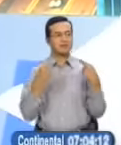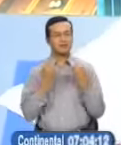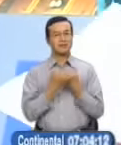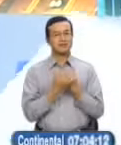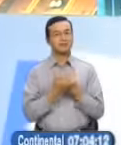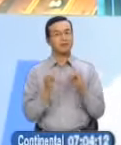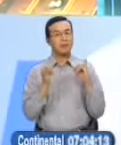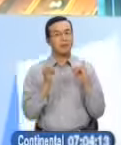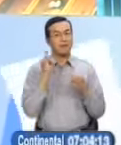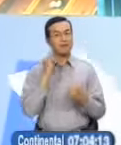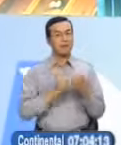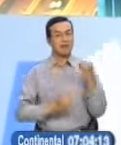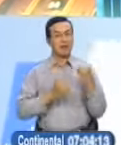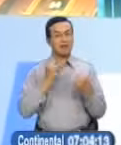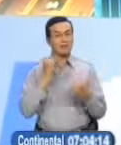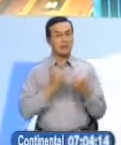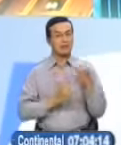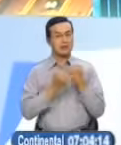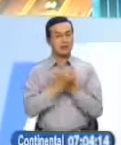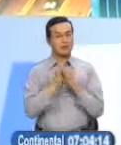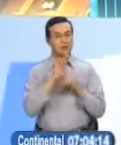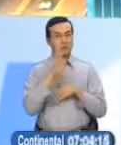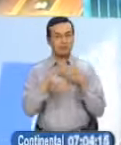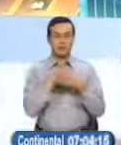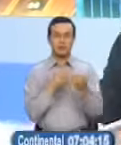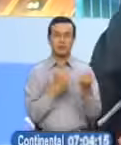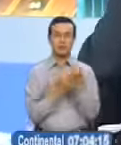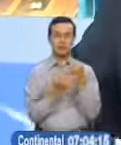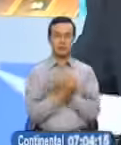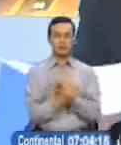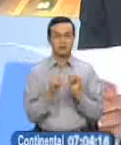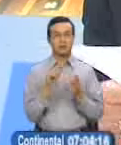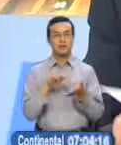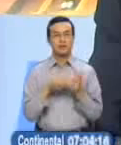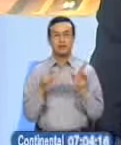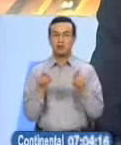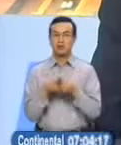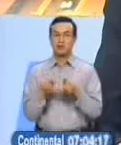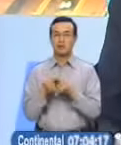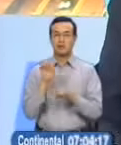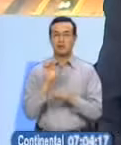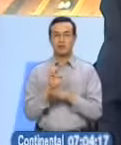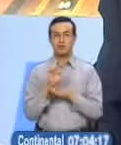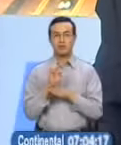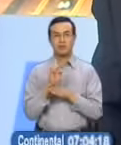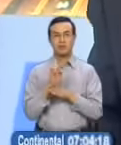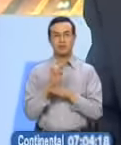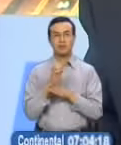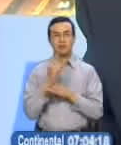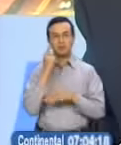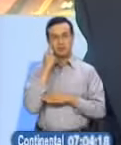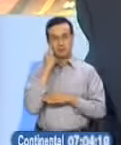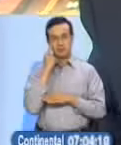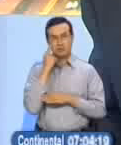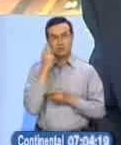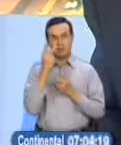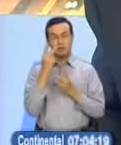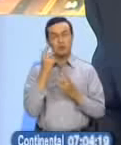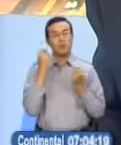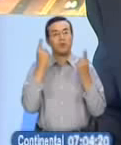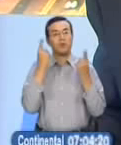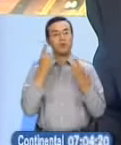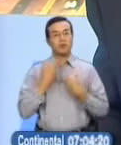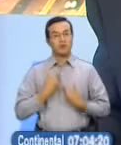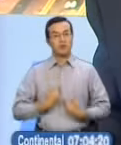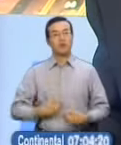Copa Libertadores de América. Todos apoyar Independiente, que es igual a Ecuador. Aquí se han causado sorpresa porque